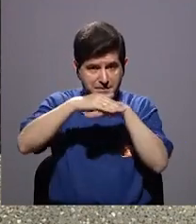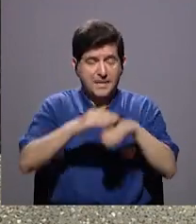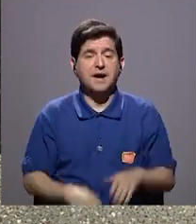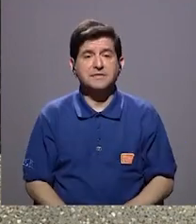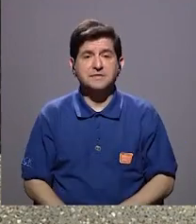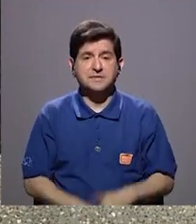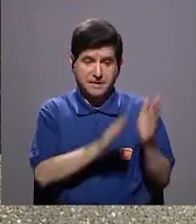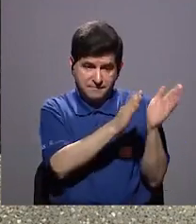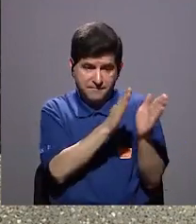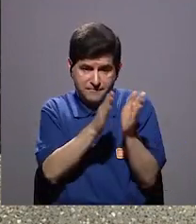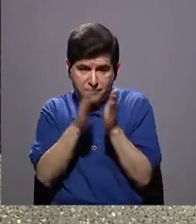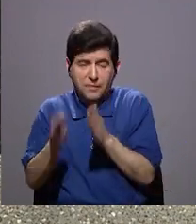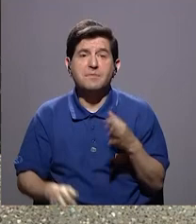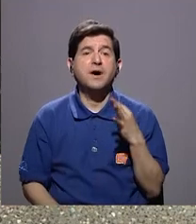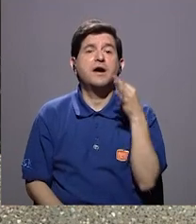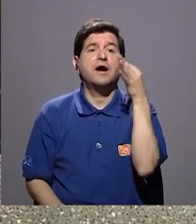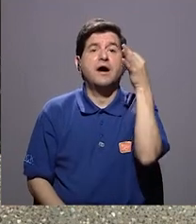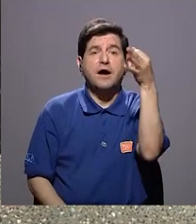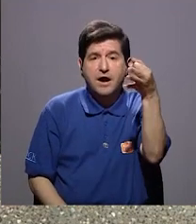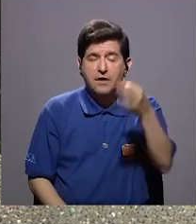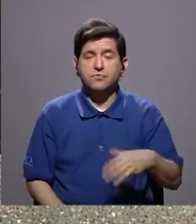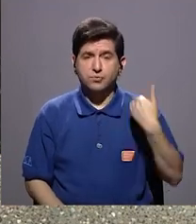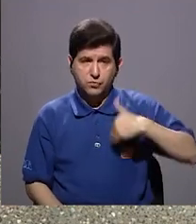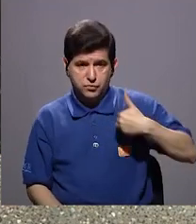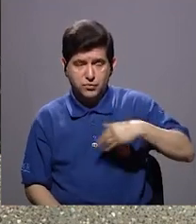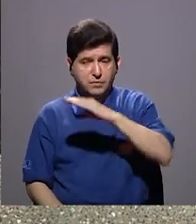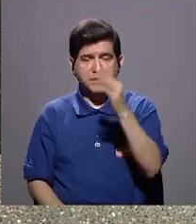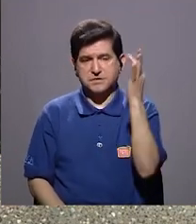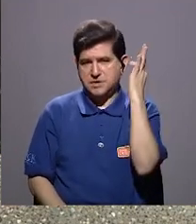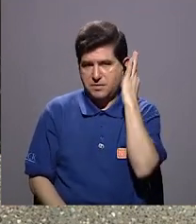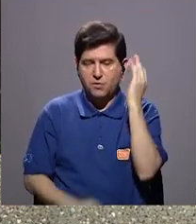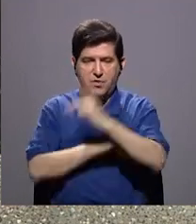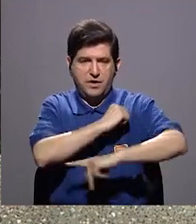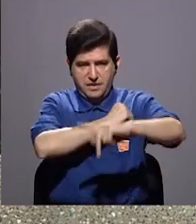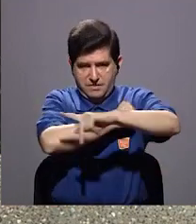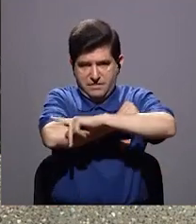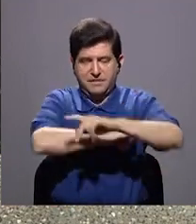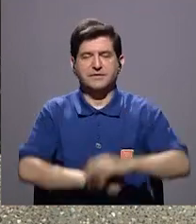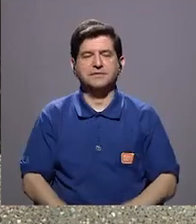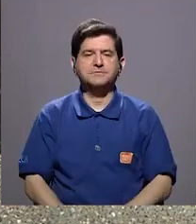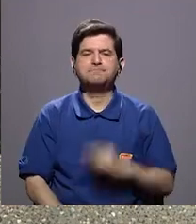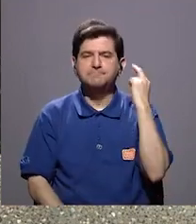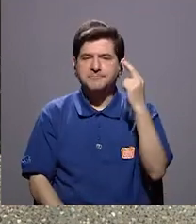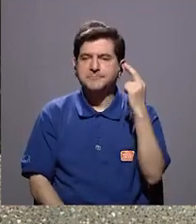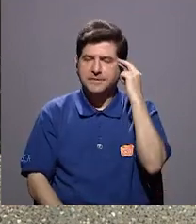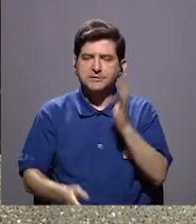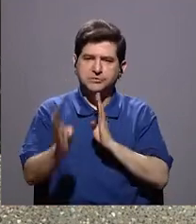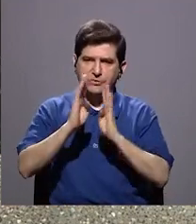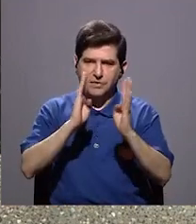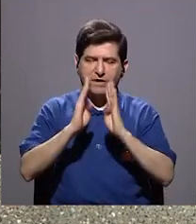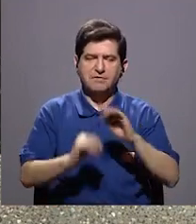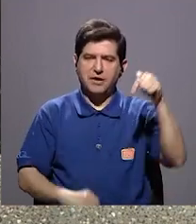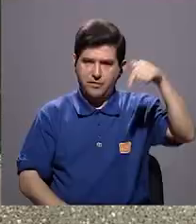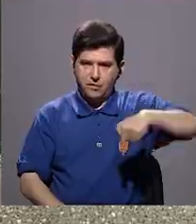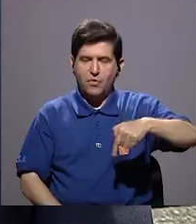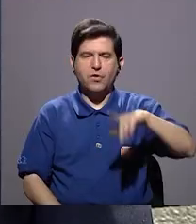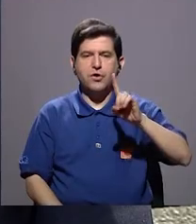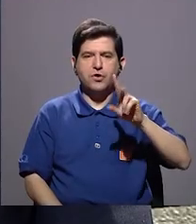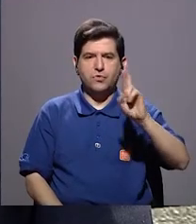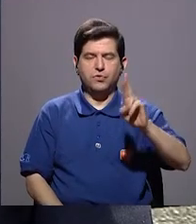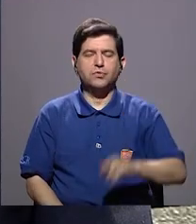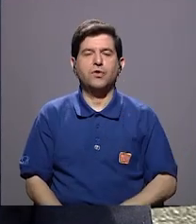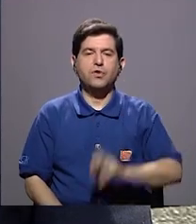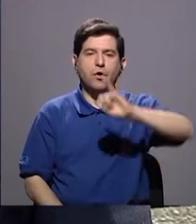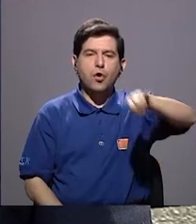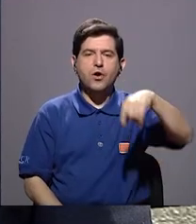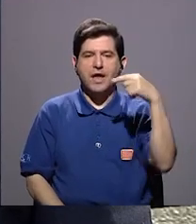de la formación de los futuros hombres y mujeres de este país. Para esto vamos a conversar con el